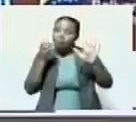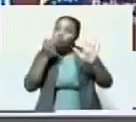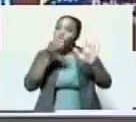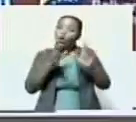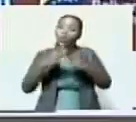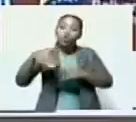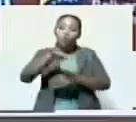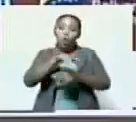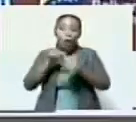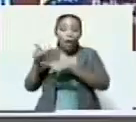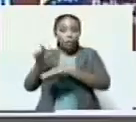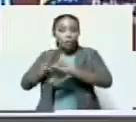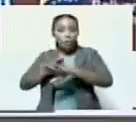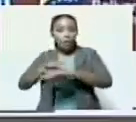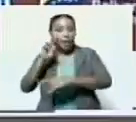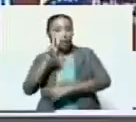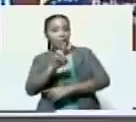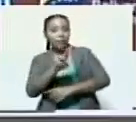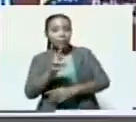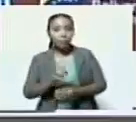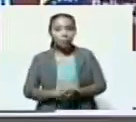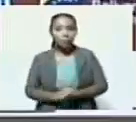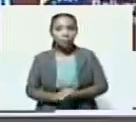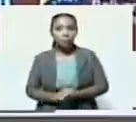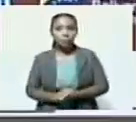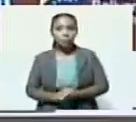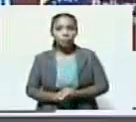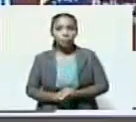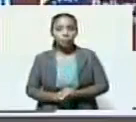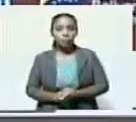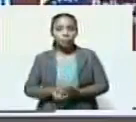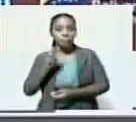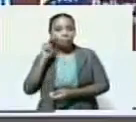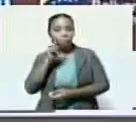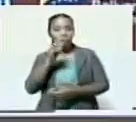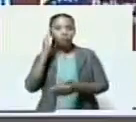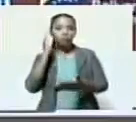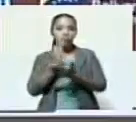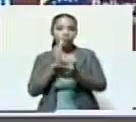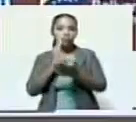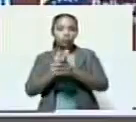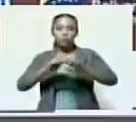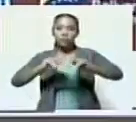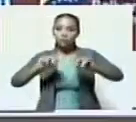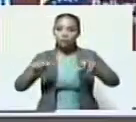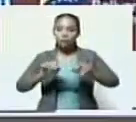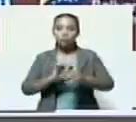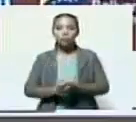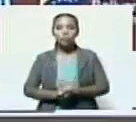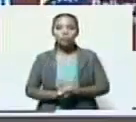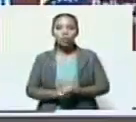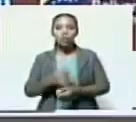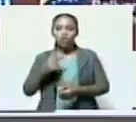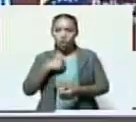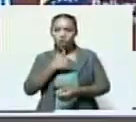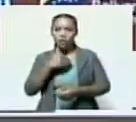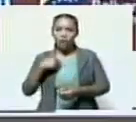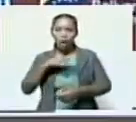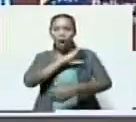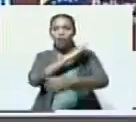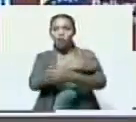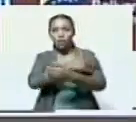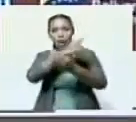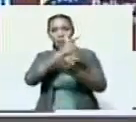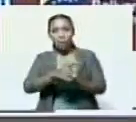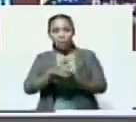esto tiene que verse con una mirada siempre geopolítica. Yo insisto en la Fuerza Armada